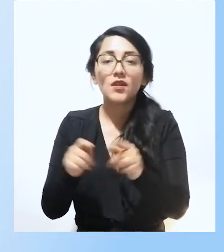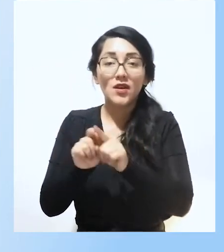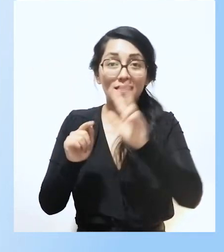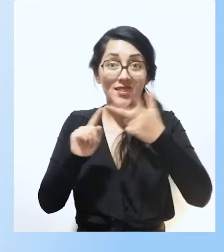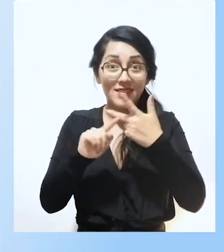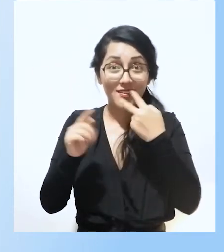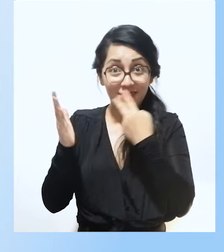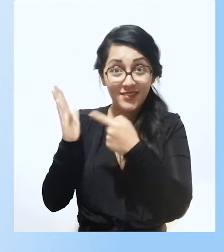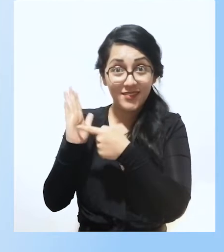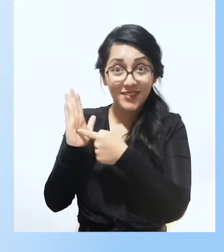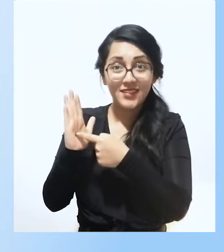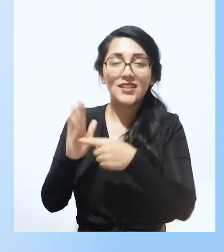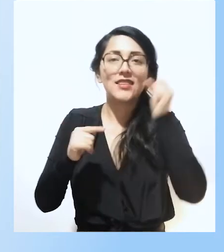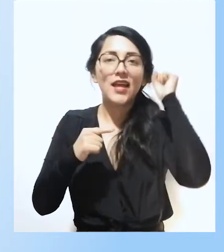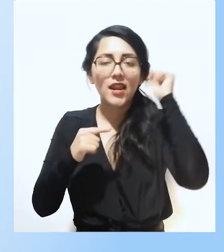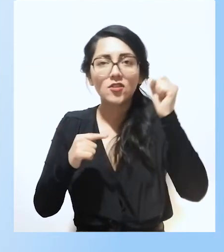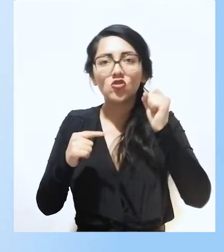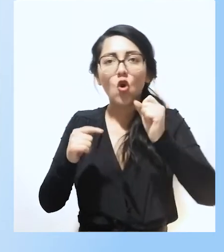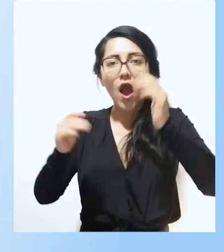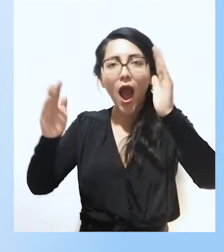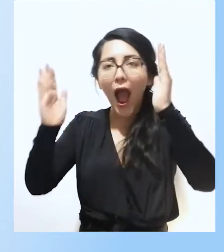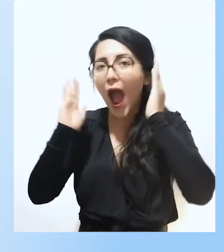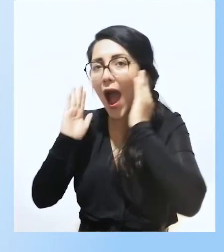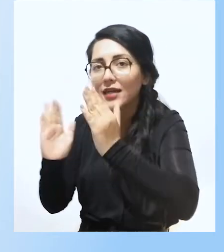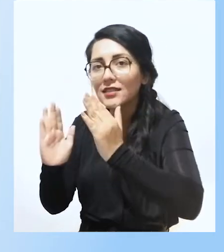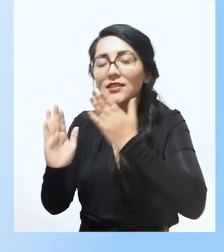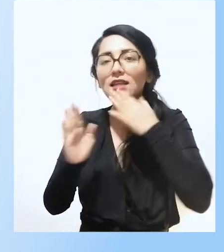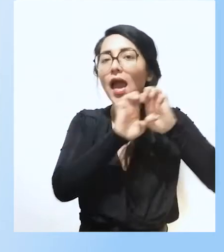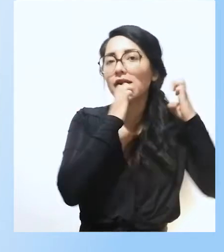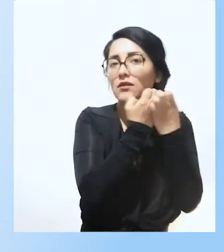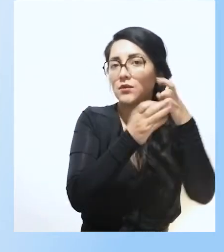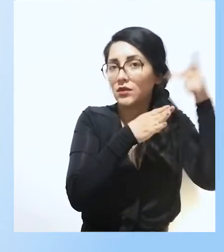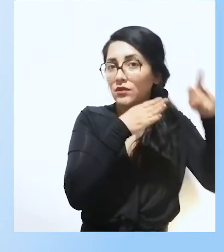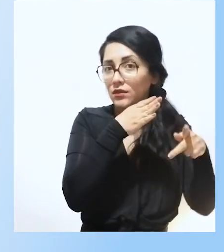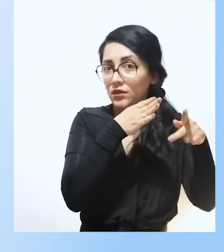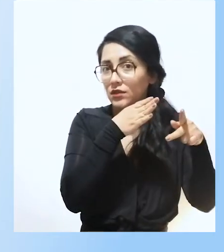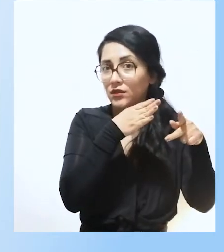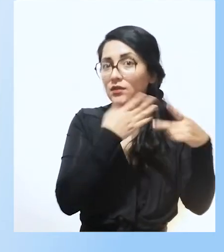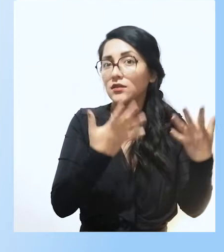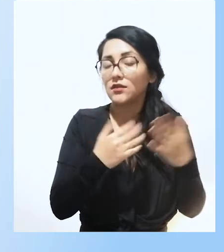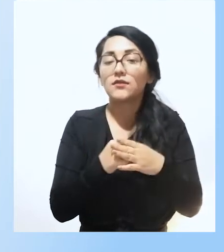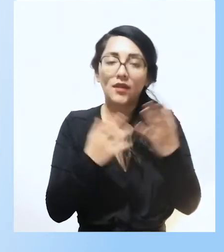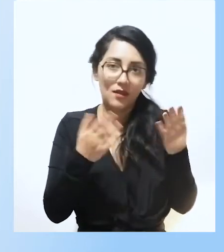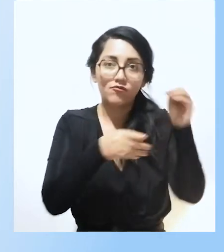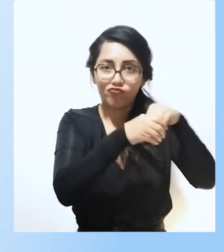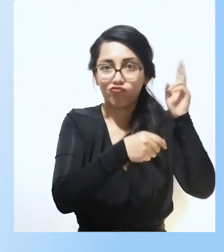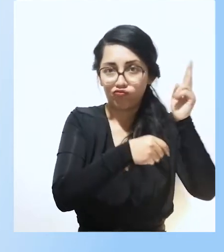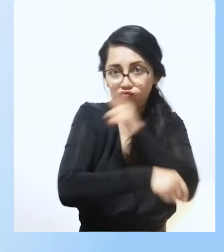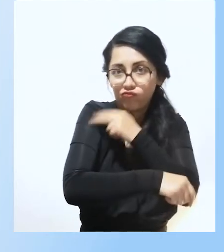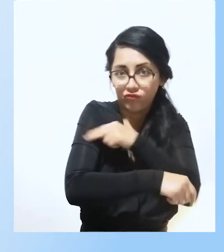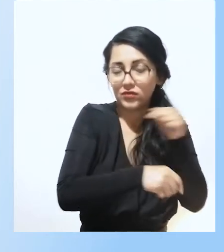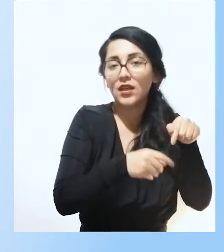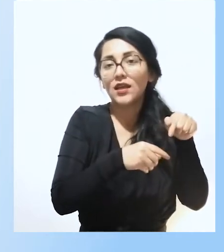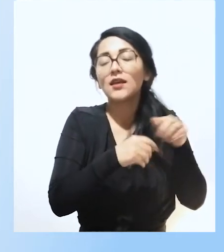imagen, el derecho a estar atendido por un equipo de profesionales, por supuesto entre los que se incluye el pedagogo